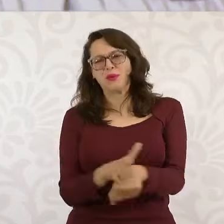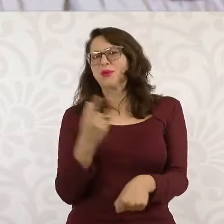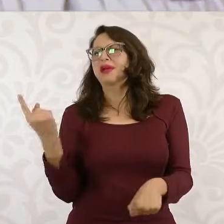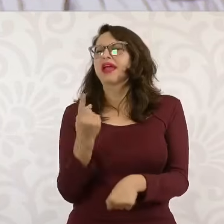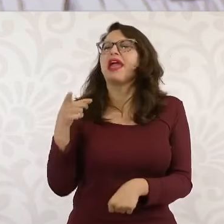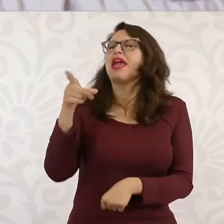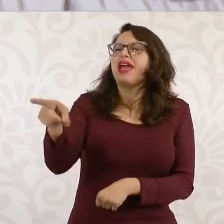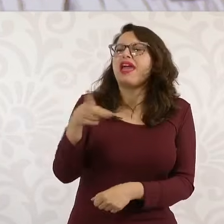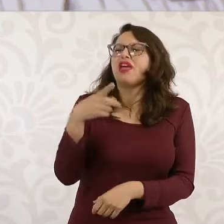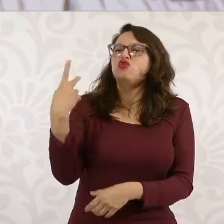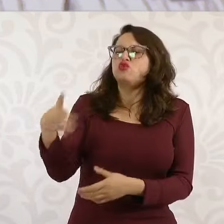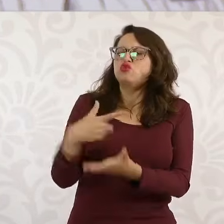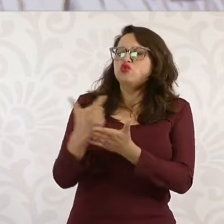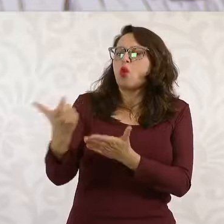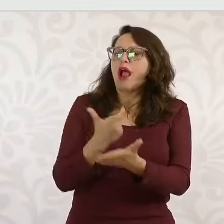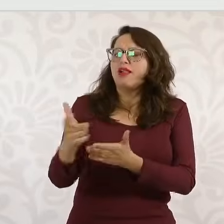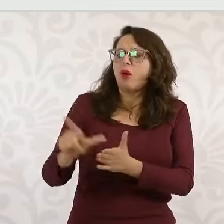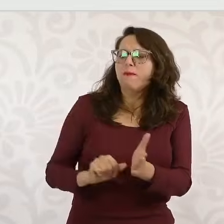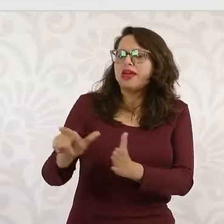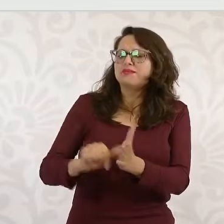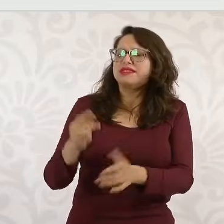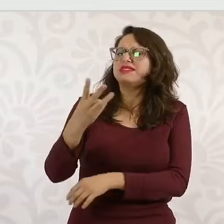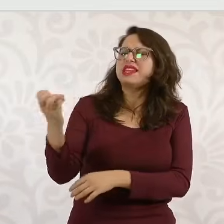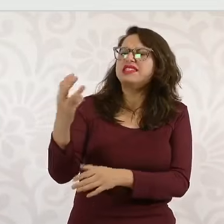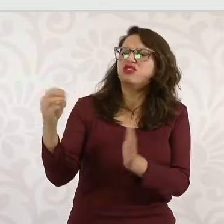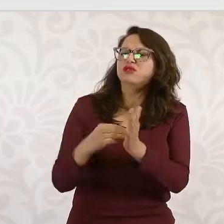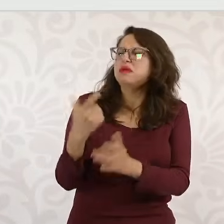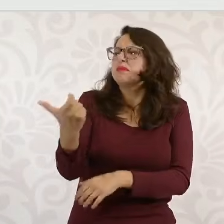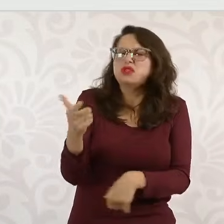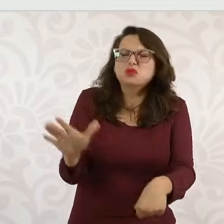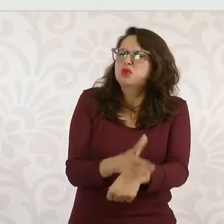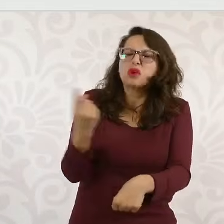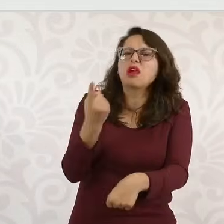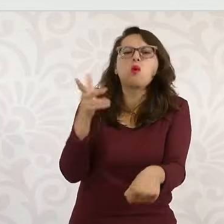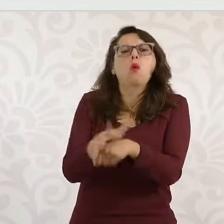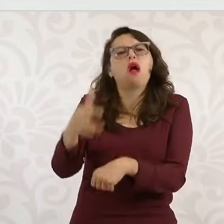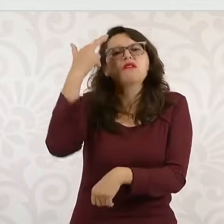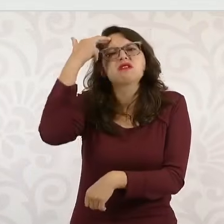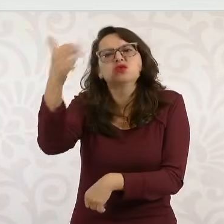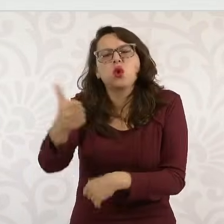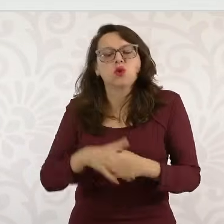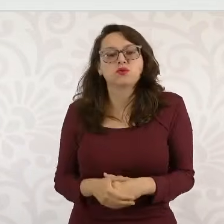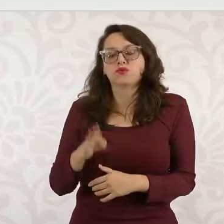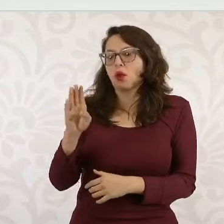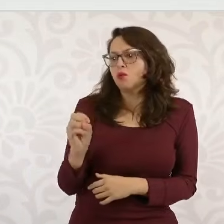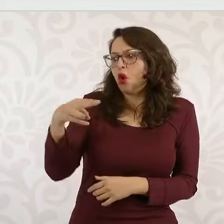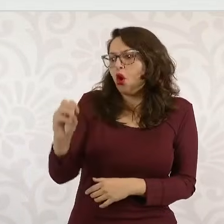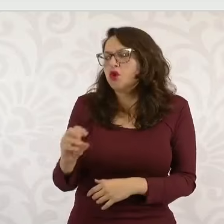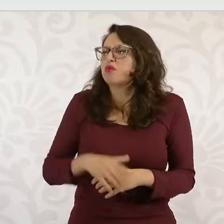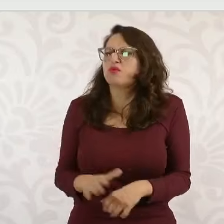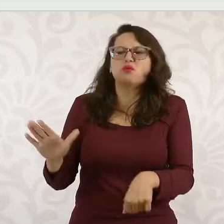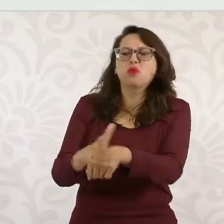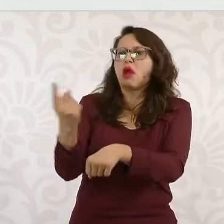ganar 300,000 pesos? ¿Por qué tiene que haber bonos? Porque, como bien dices tú, si no utilizan el recurso lo